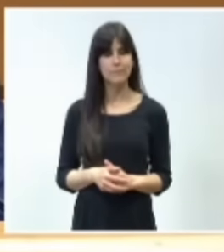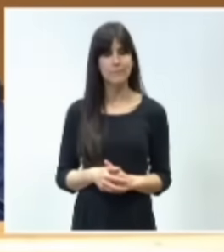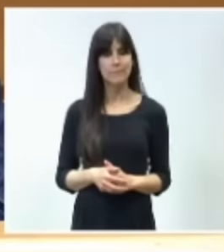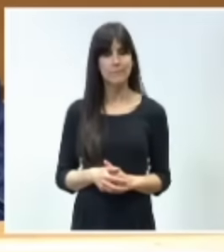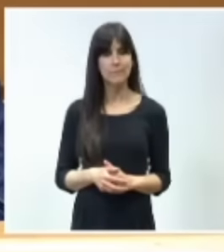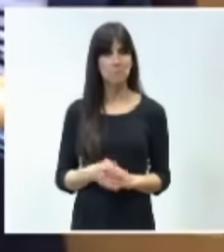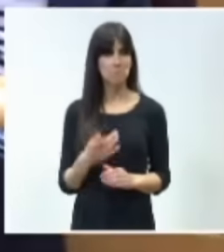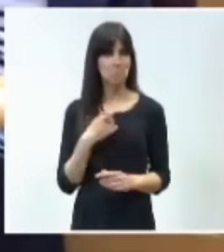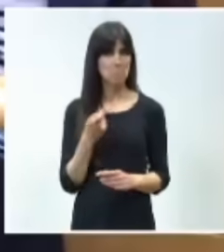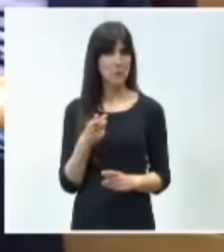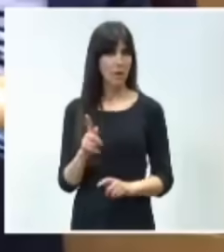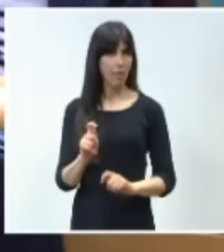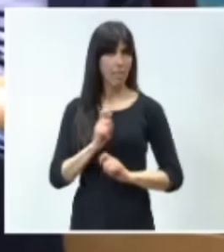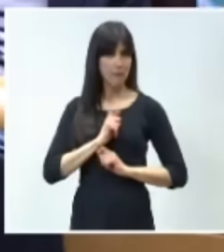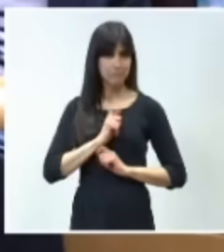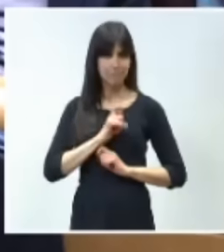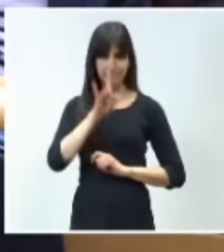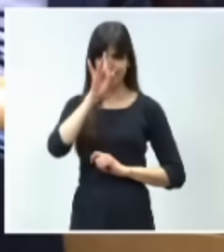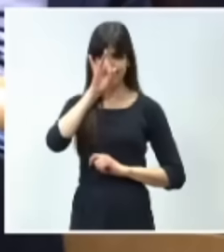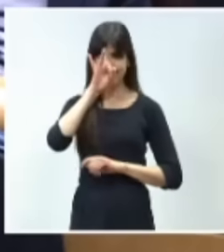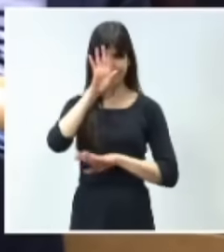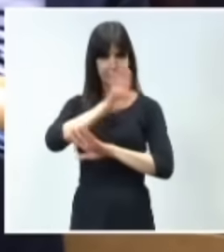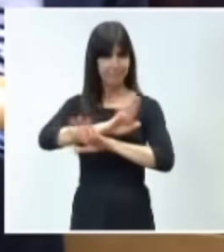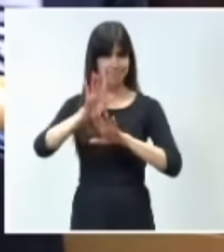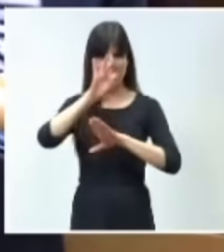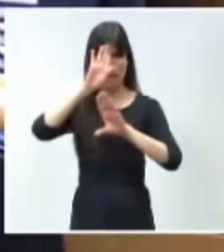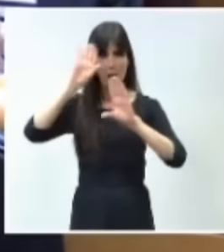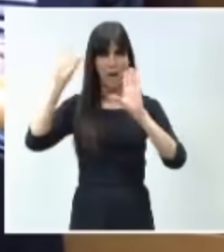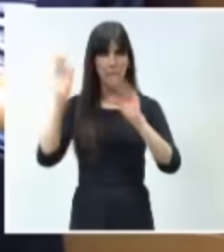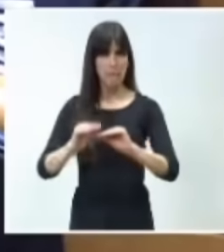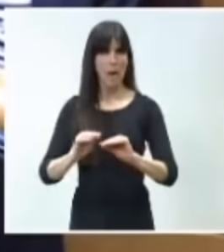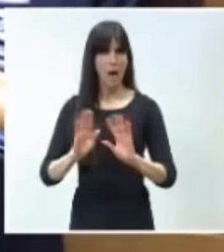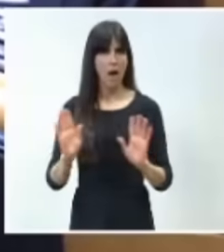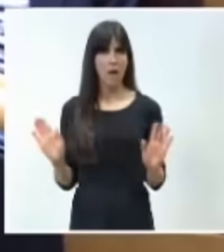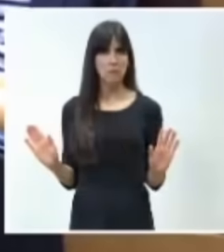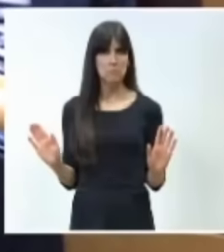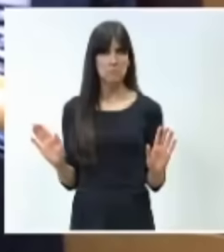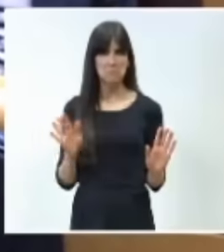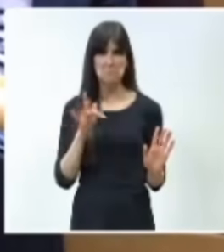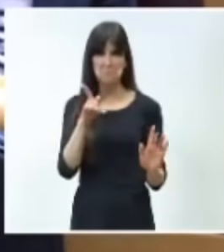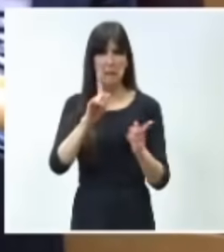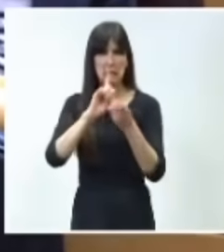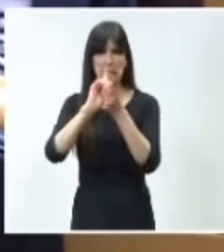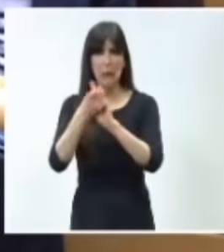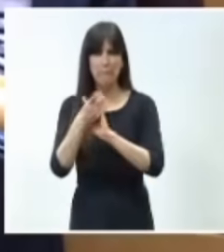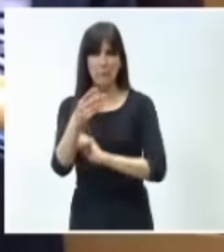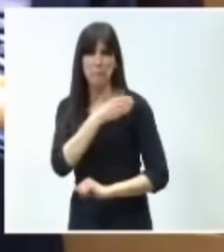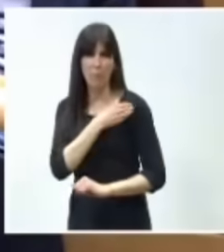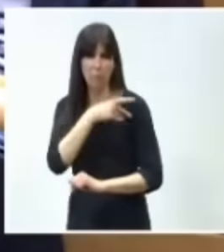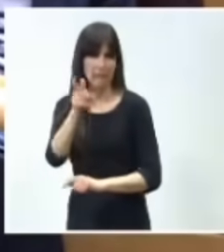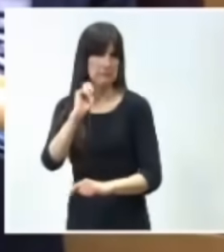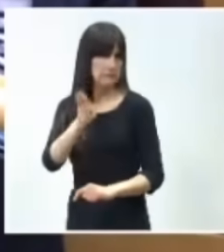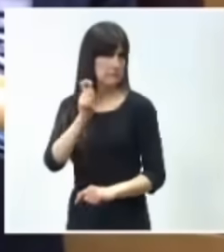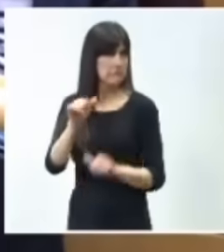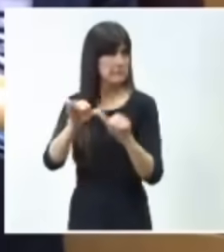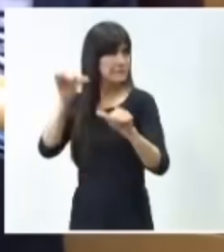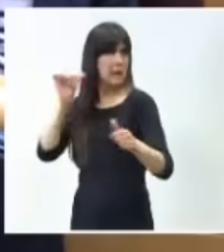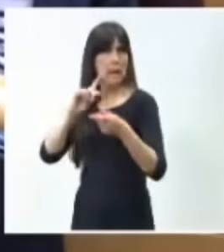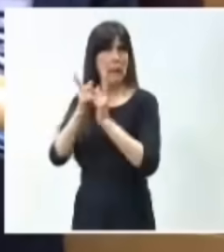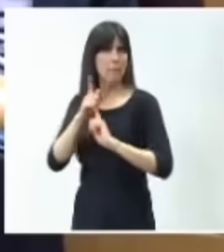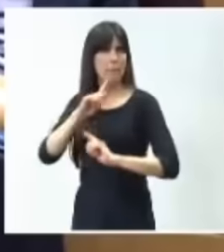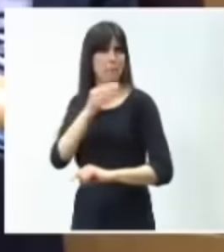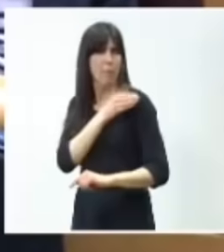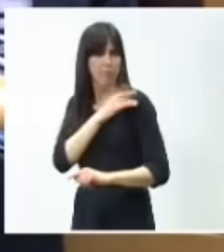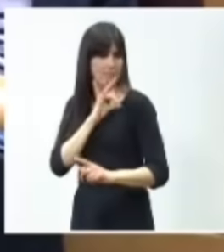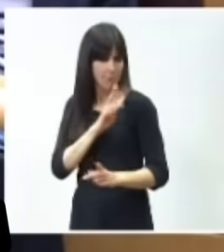Me ha dejado usted atónito, señor San Vitorio. Me cambia la pregunta, algo habitual en usted. Mire, para explicar mi actividad